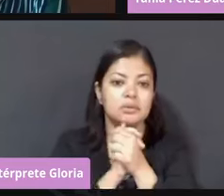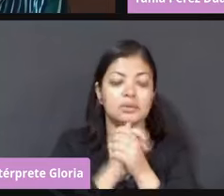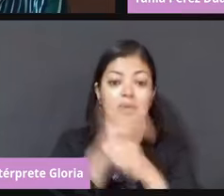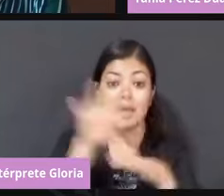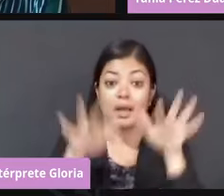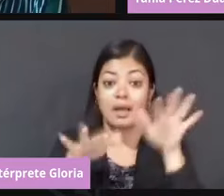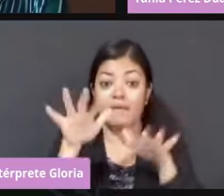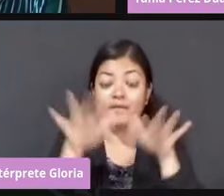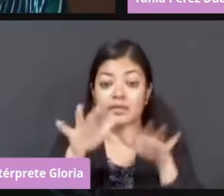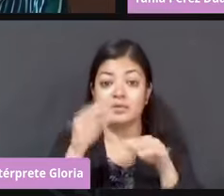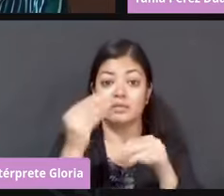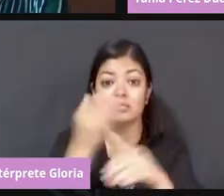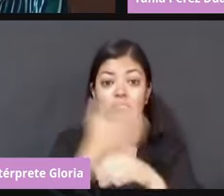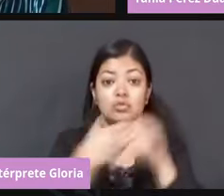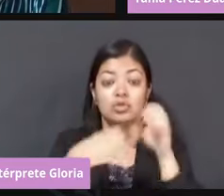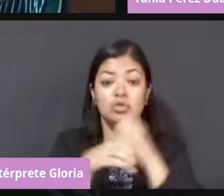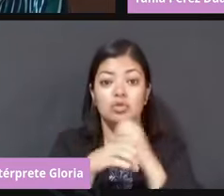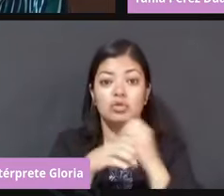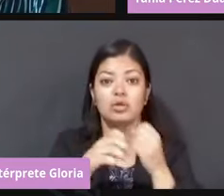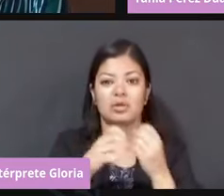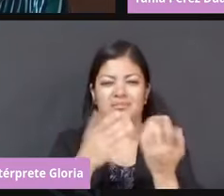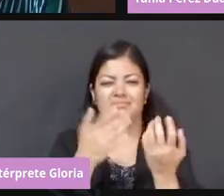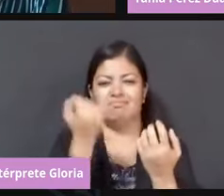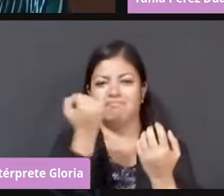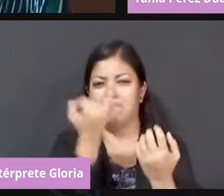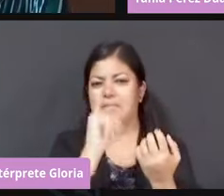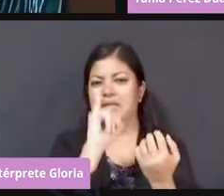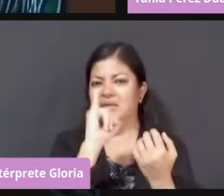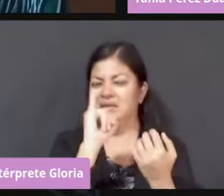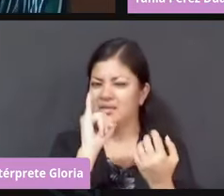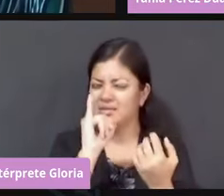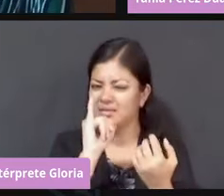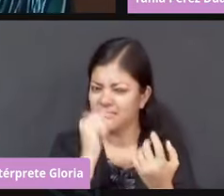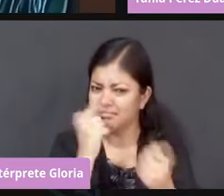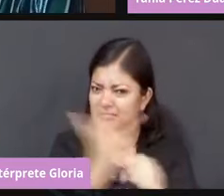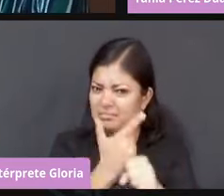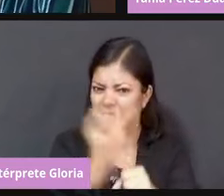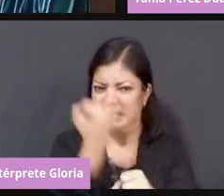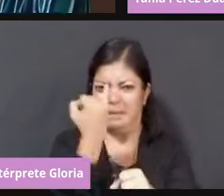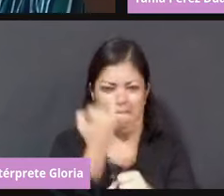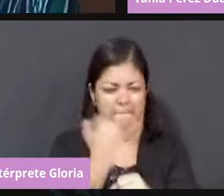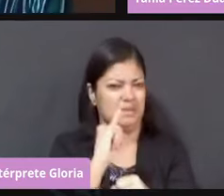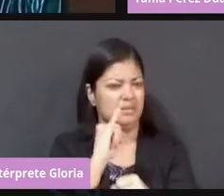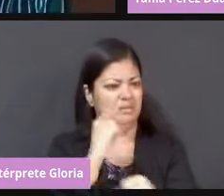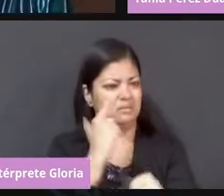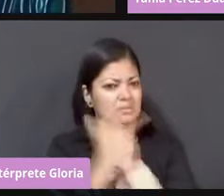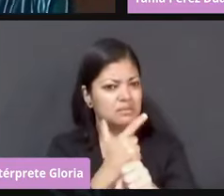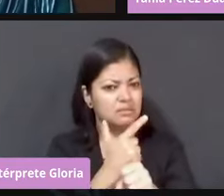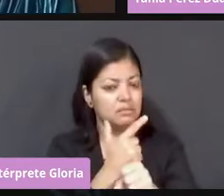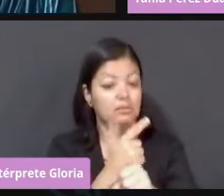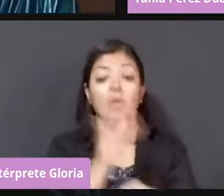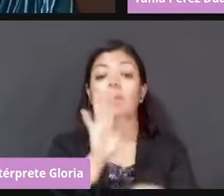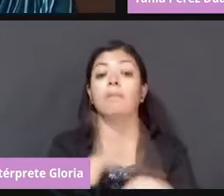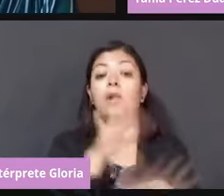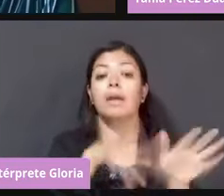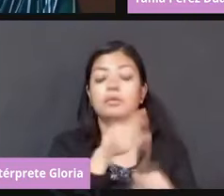veces cosas que no son tan ilógicas que podemos ir viendo, ¿no? Entonces es como es que si no me das